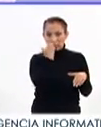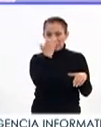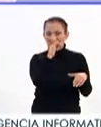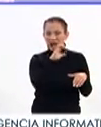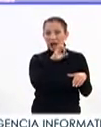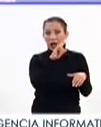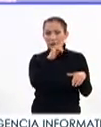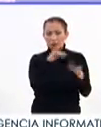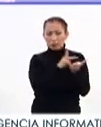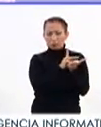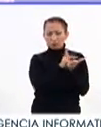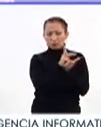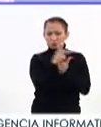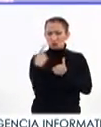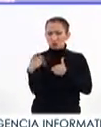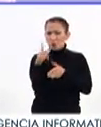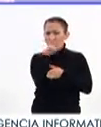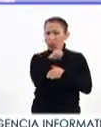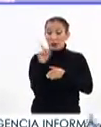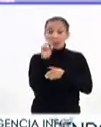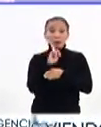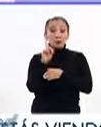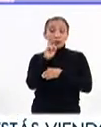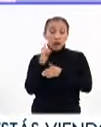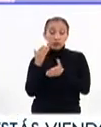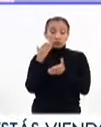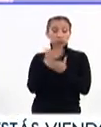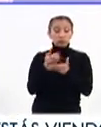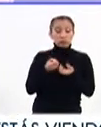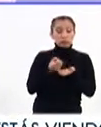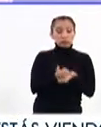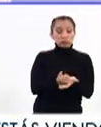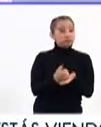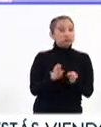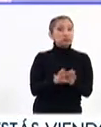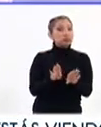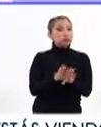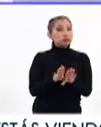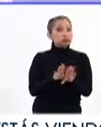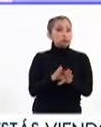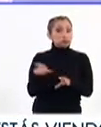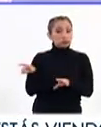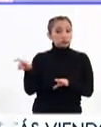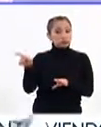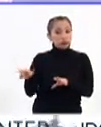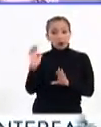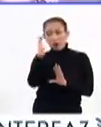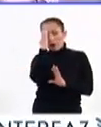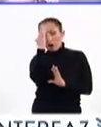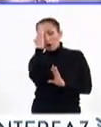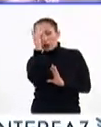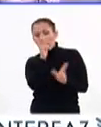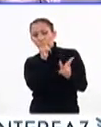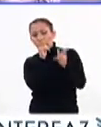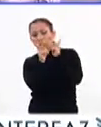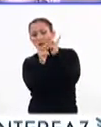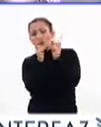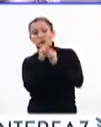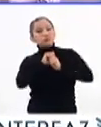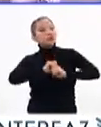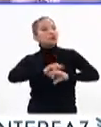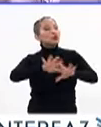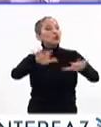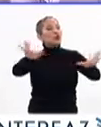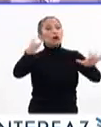mantener la pureza de la lengua. Ella como mujer ha aportado en el sentido de conocer estas palabras, de dar a